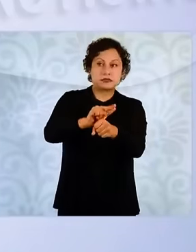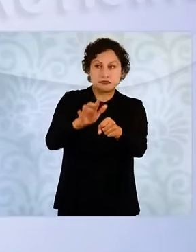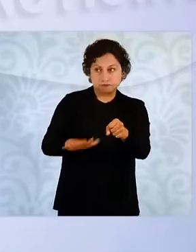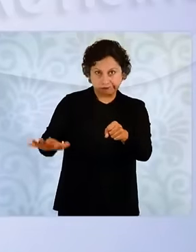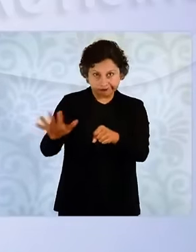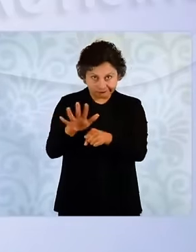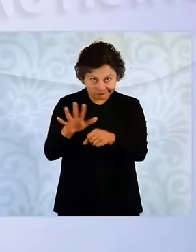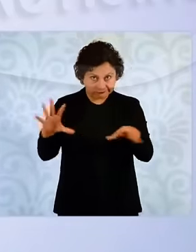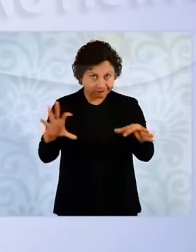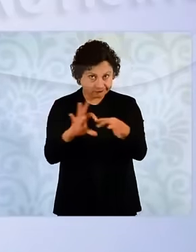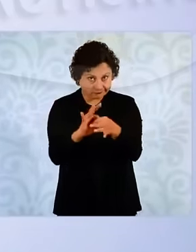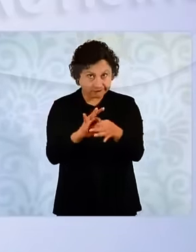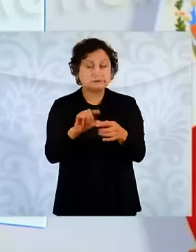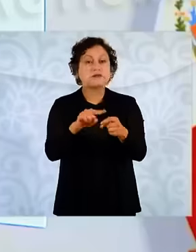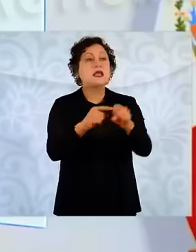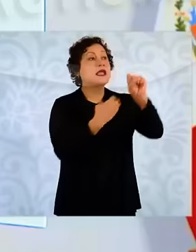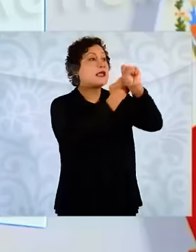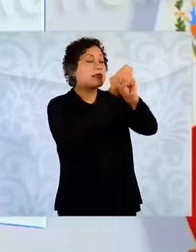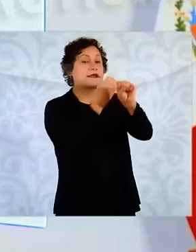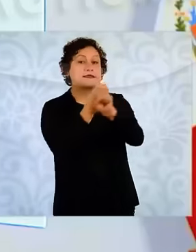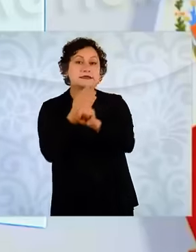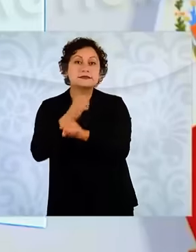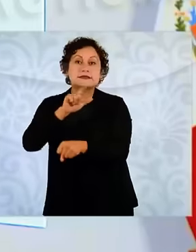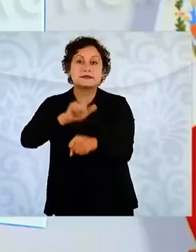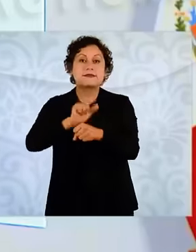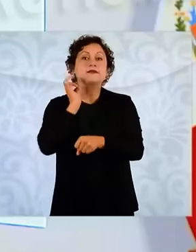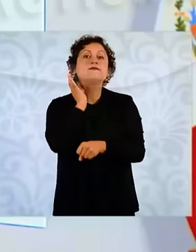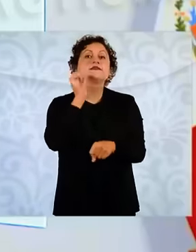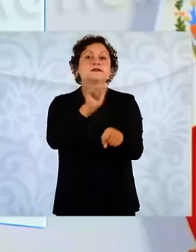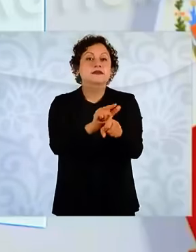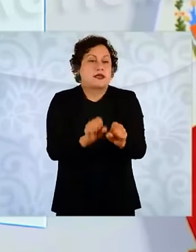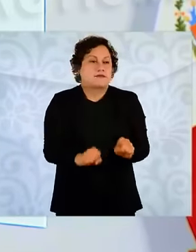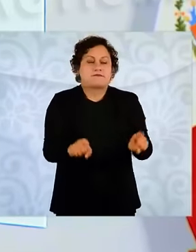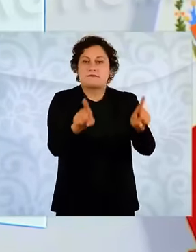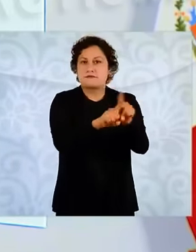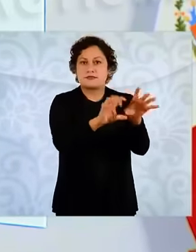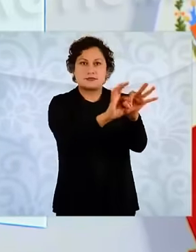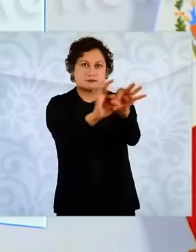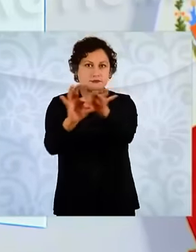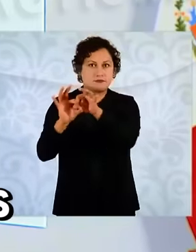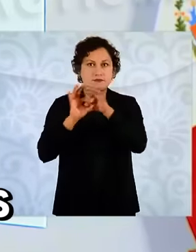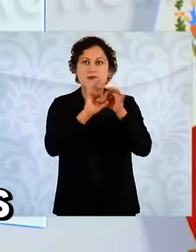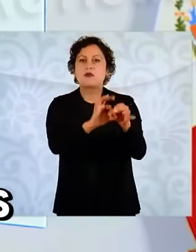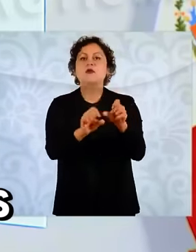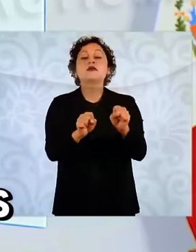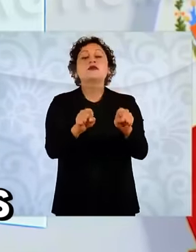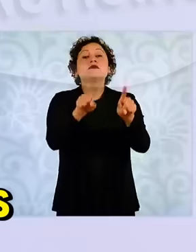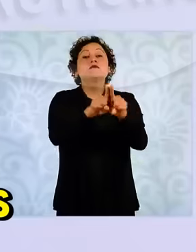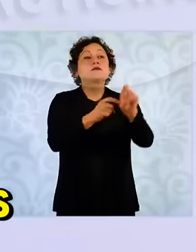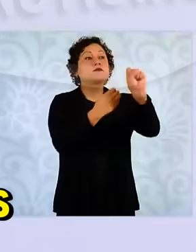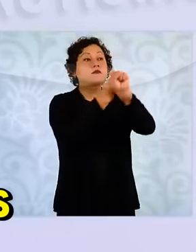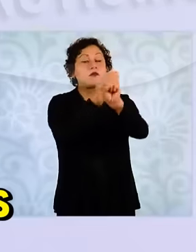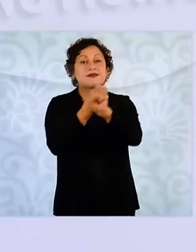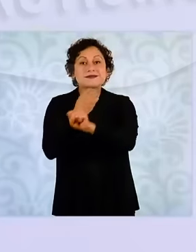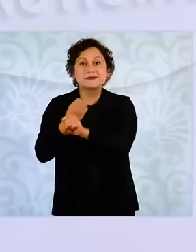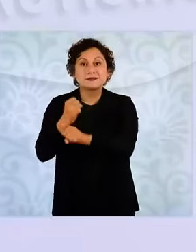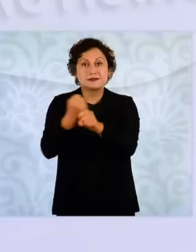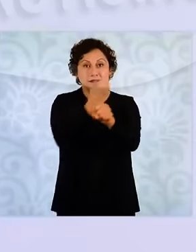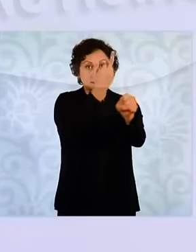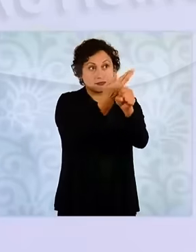con los estados, con los fiscales estatales y las Secretarías de Seguridad